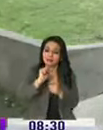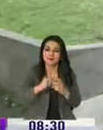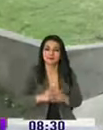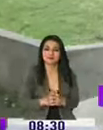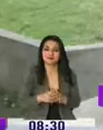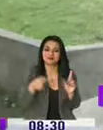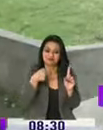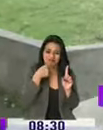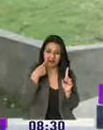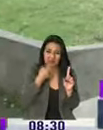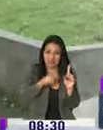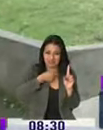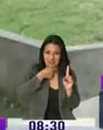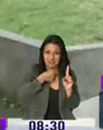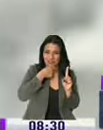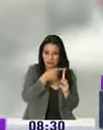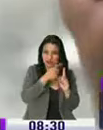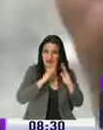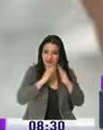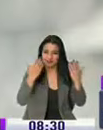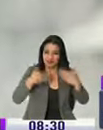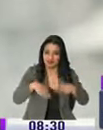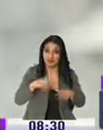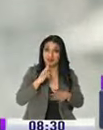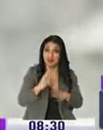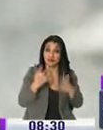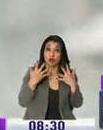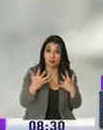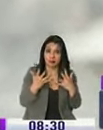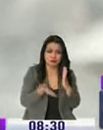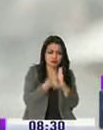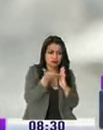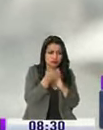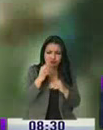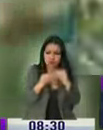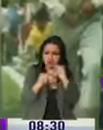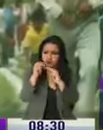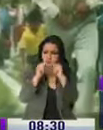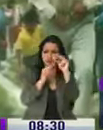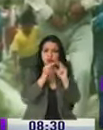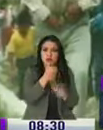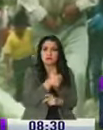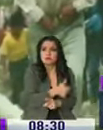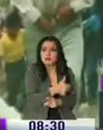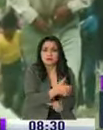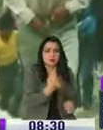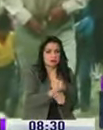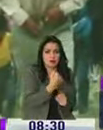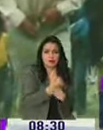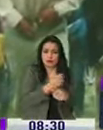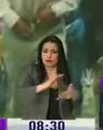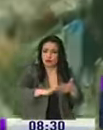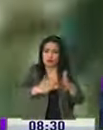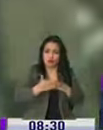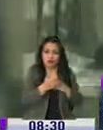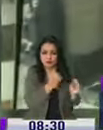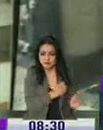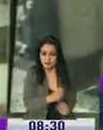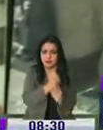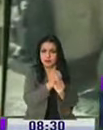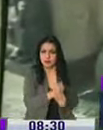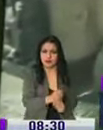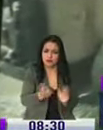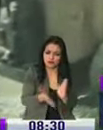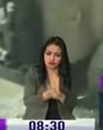Segundo Mangia, morador del barrio, todas las obras con las que cuentan han sido gracias al trabajo comunitario, a las mingas y